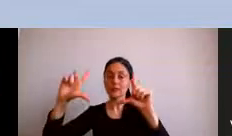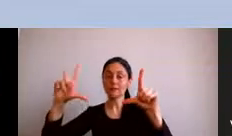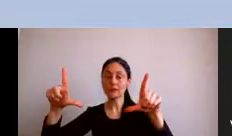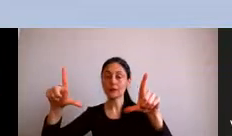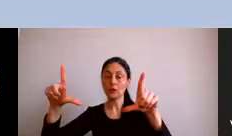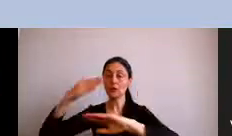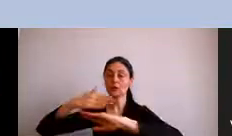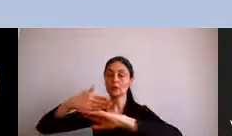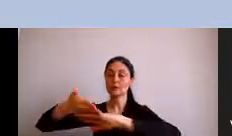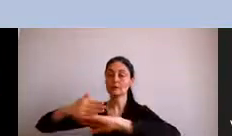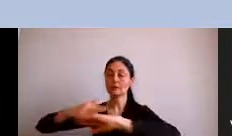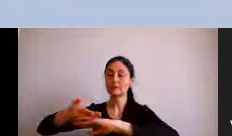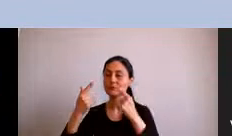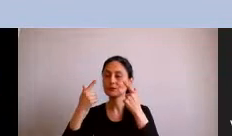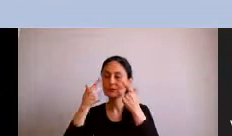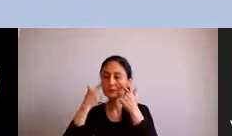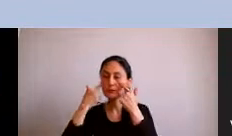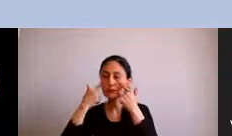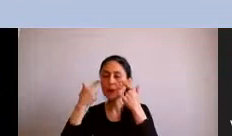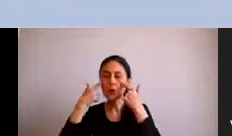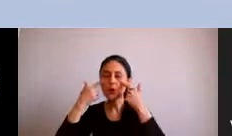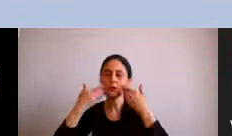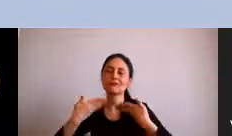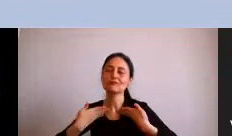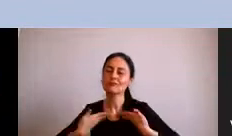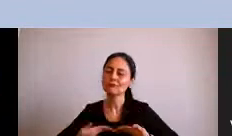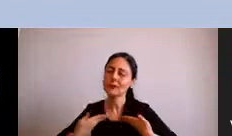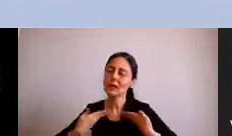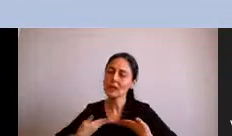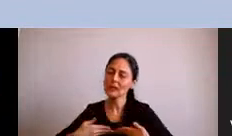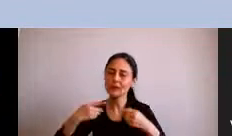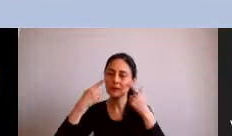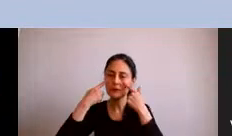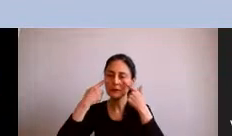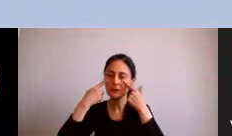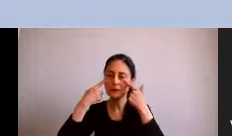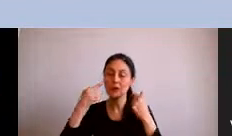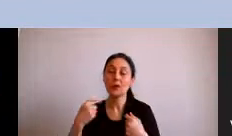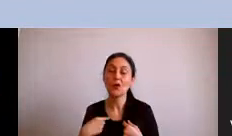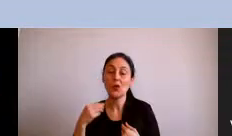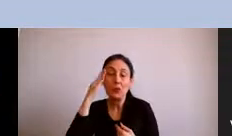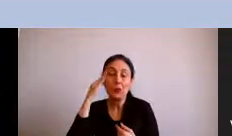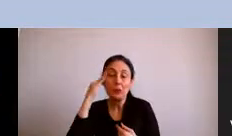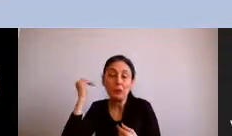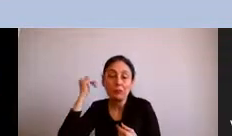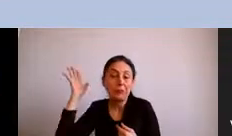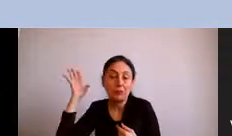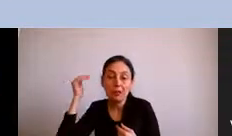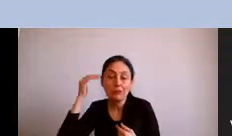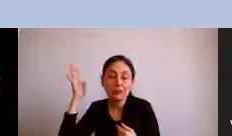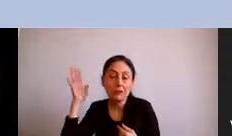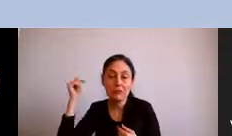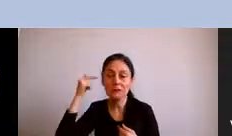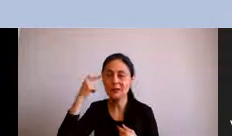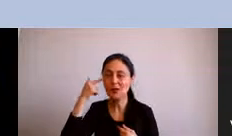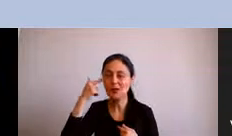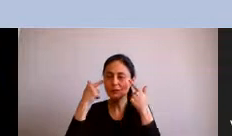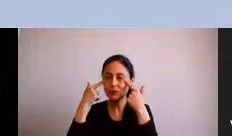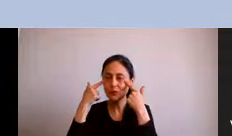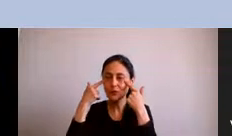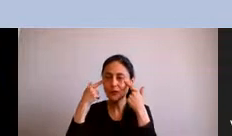visión, cansancio visual, ¿cierto? O no hemos dado cuenta que teníamos algún vicio refractario, qué sé yo. Así que hay también